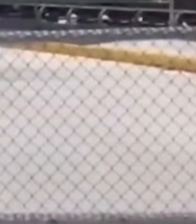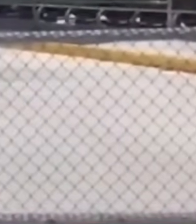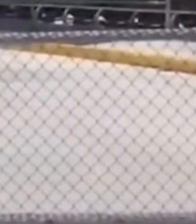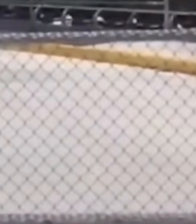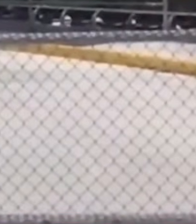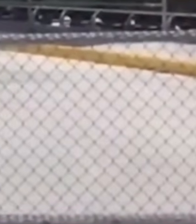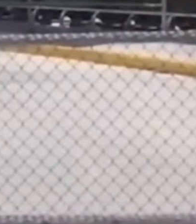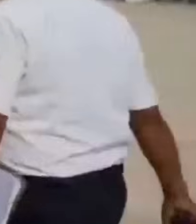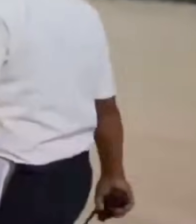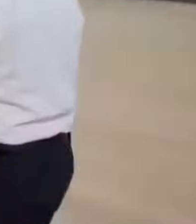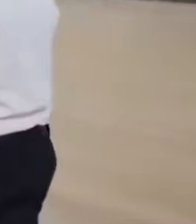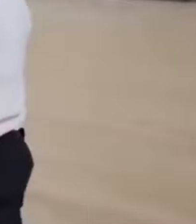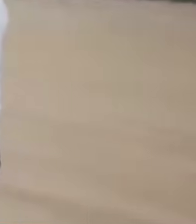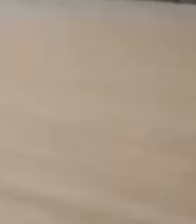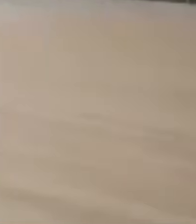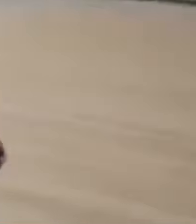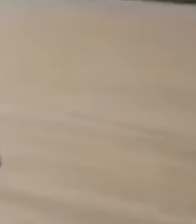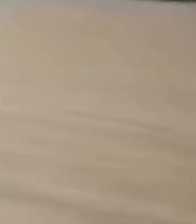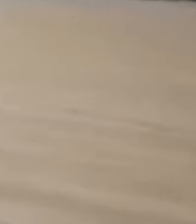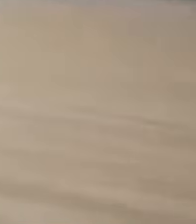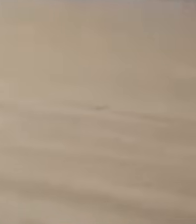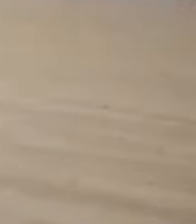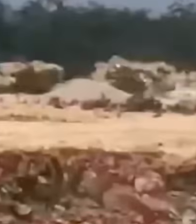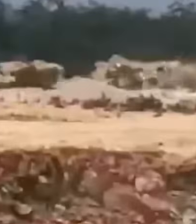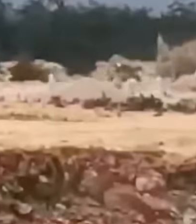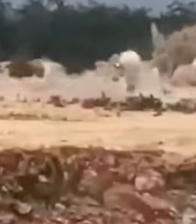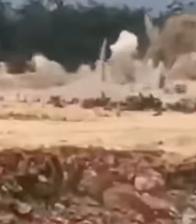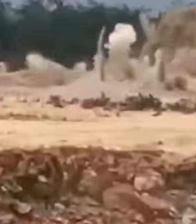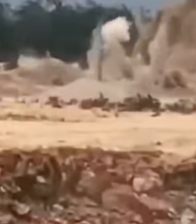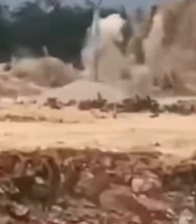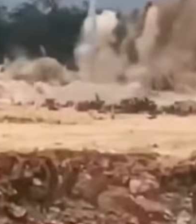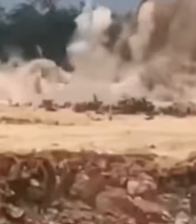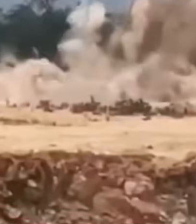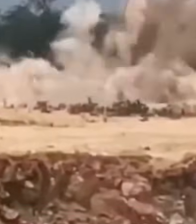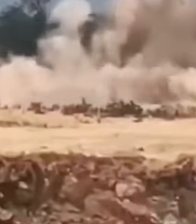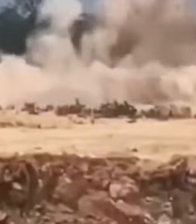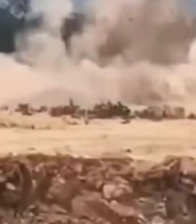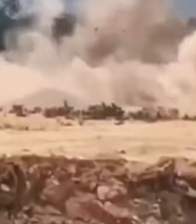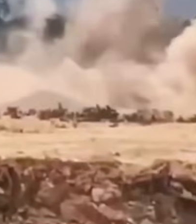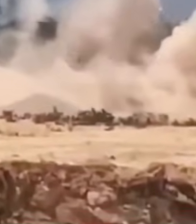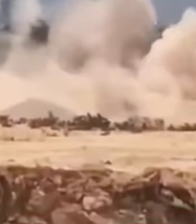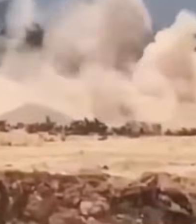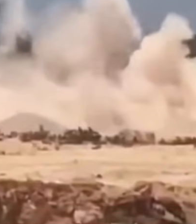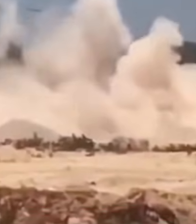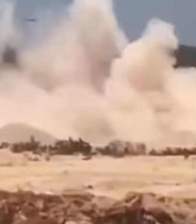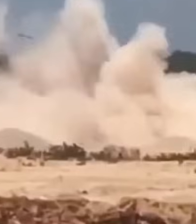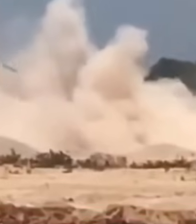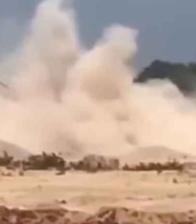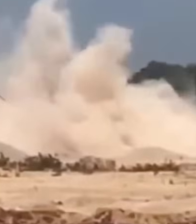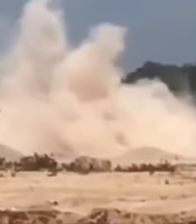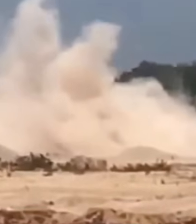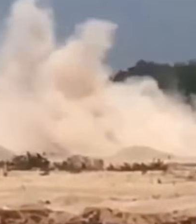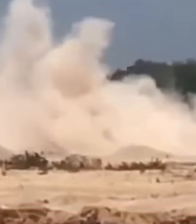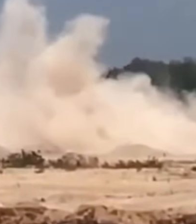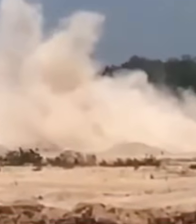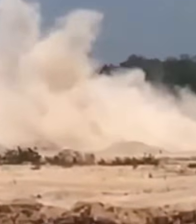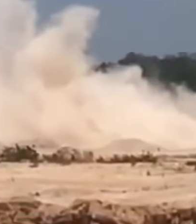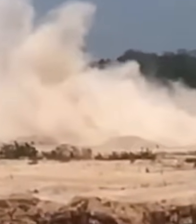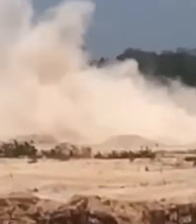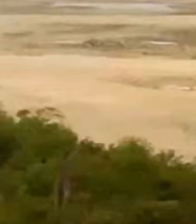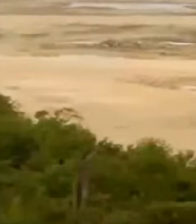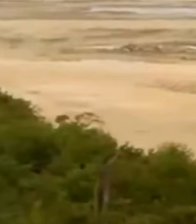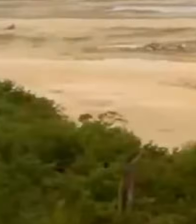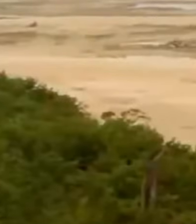forestales. No más abusos a cargo de compañías que sin pudor devastan ecosistemas y esconden la mano,